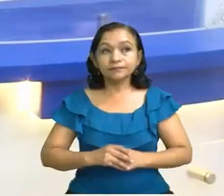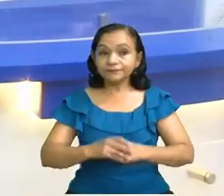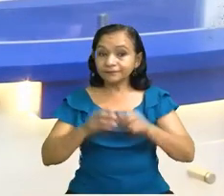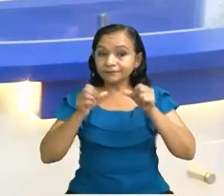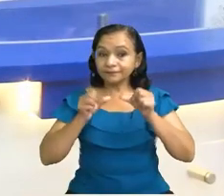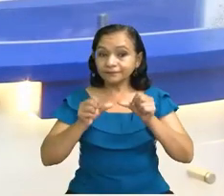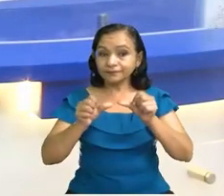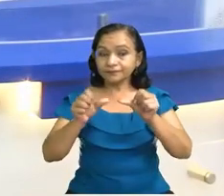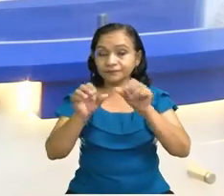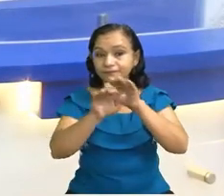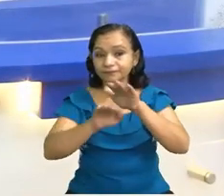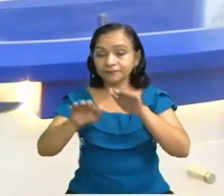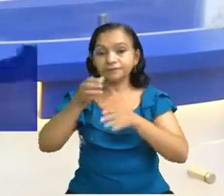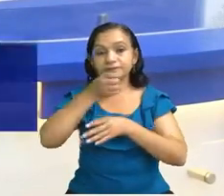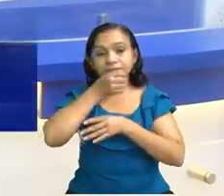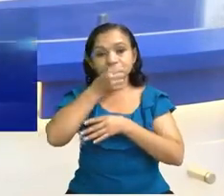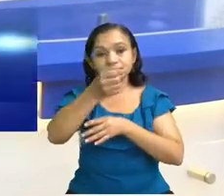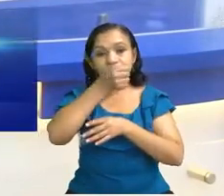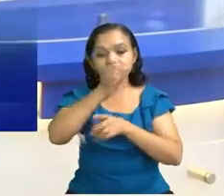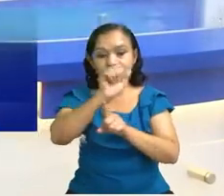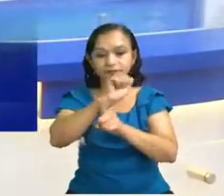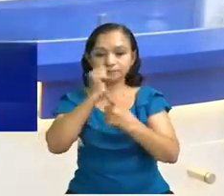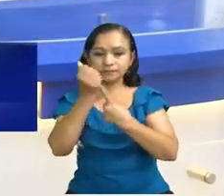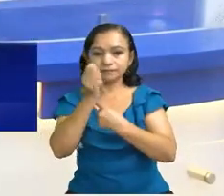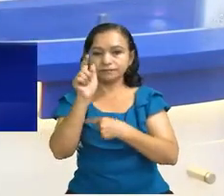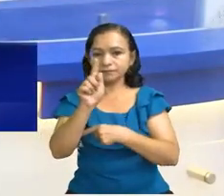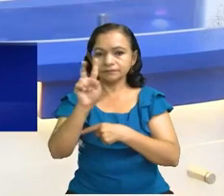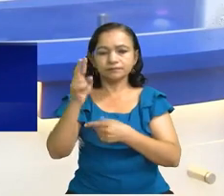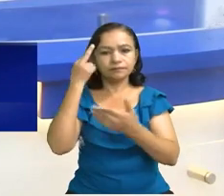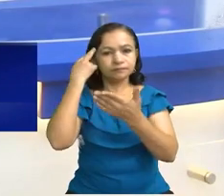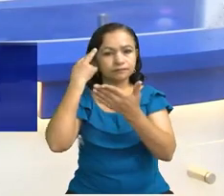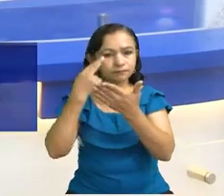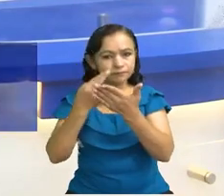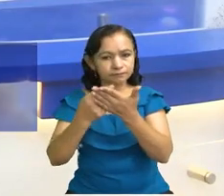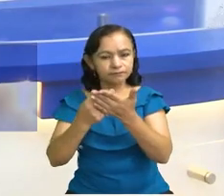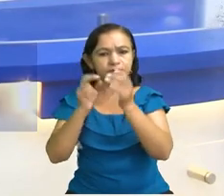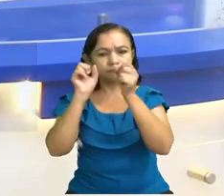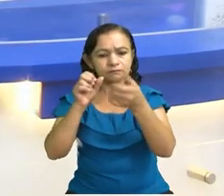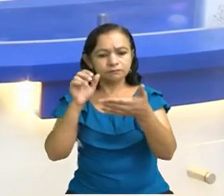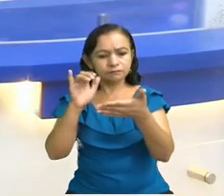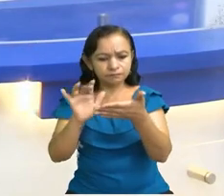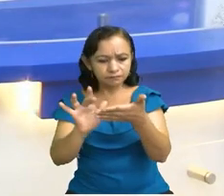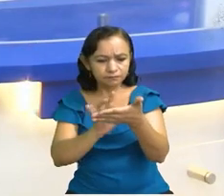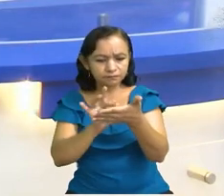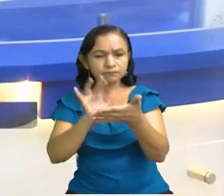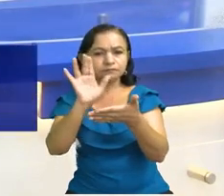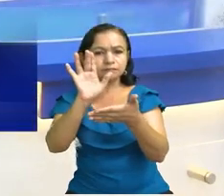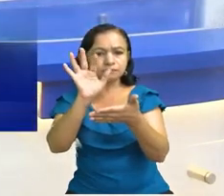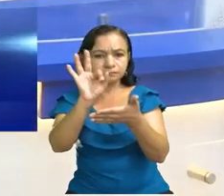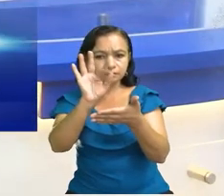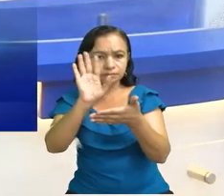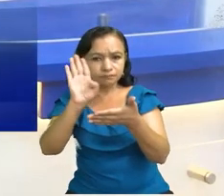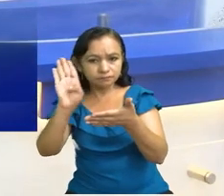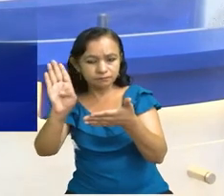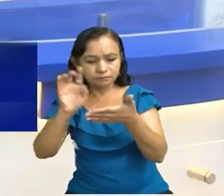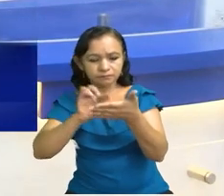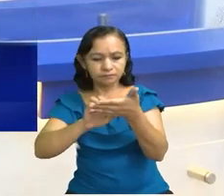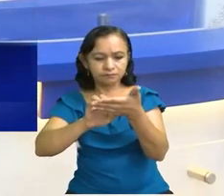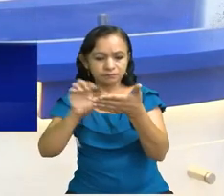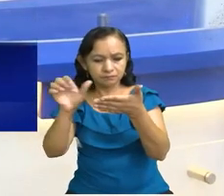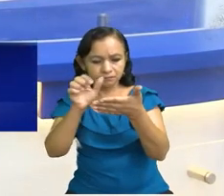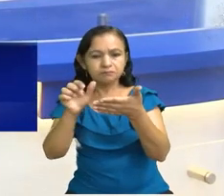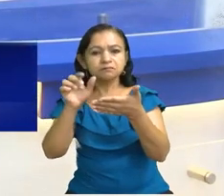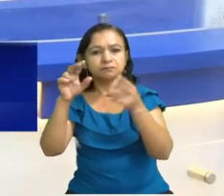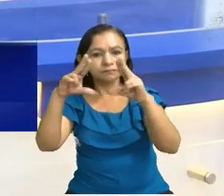Estamos de regreso con más de Noticias Asamblea TV. Recuerden que nos pueden encontrar en las redes sociales de Facebook y Twitter como Canal Parlamentario